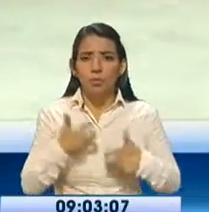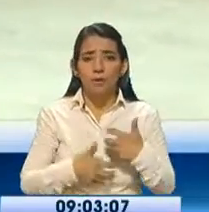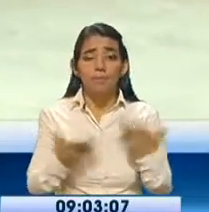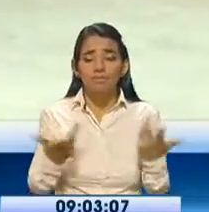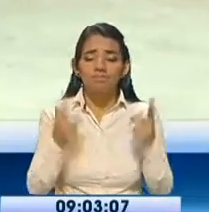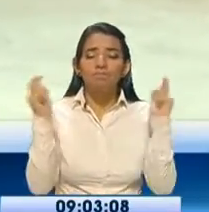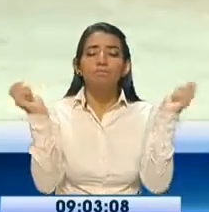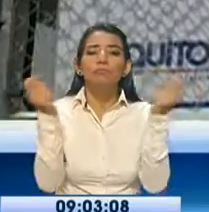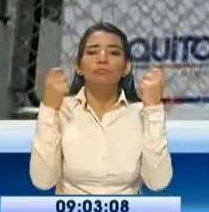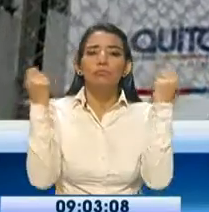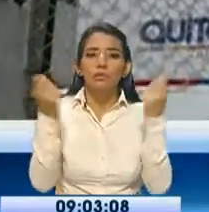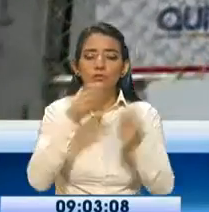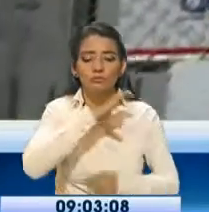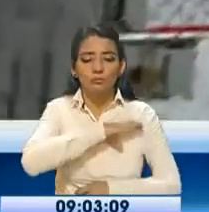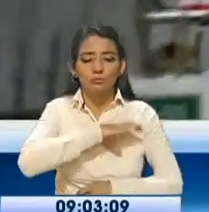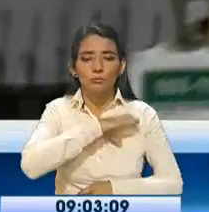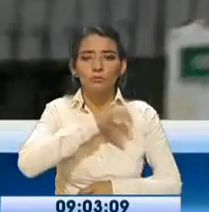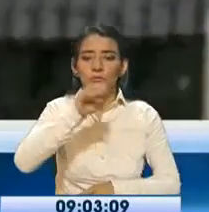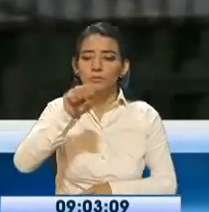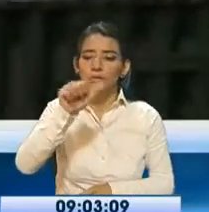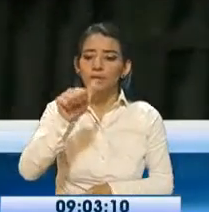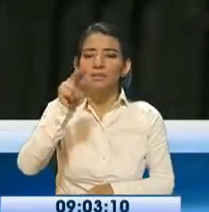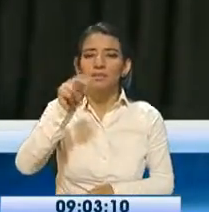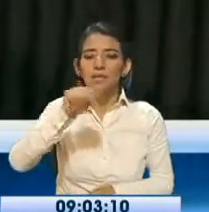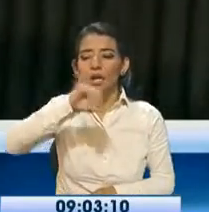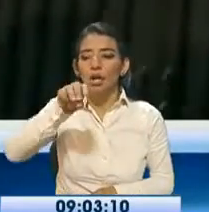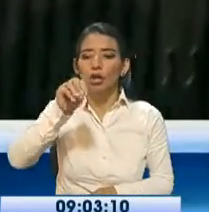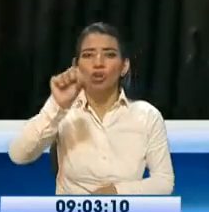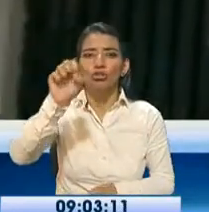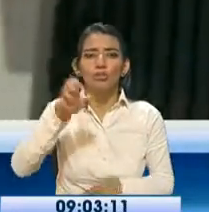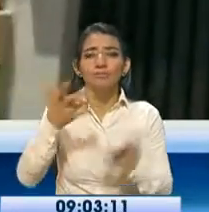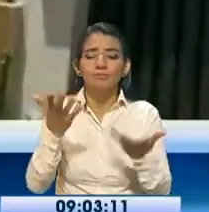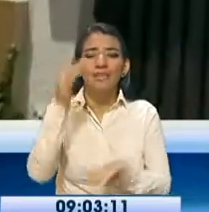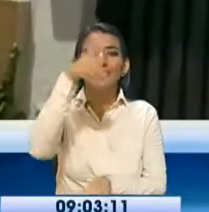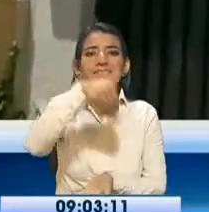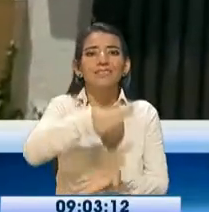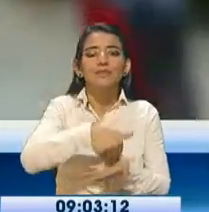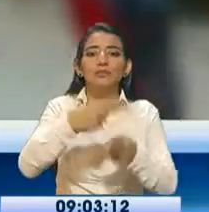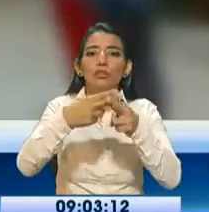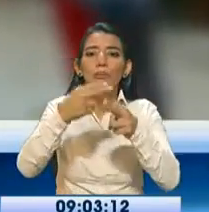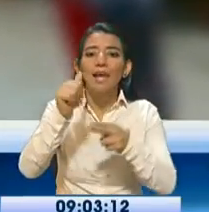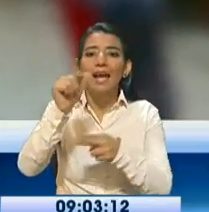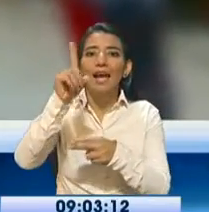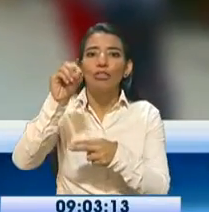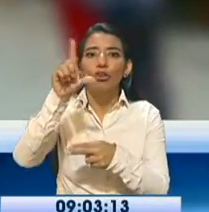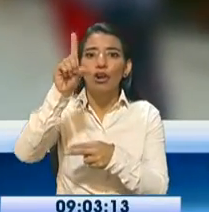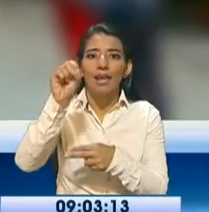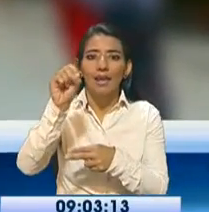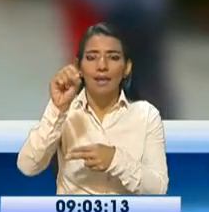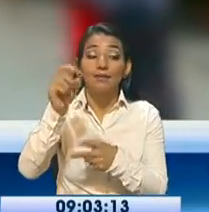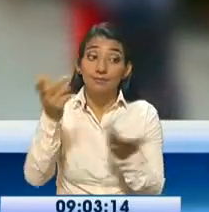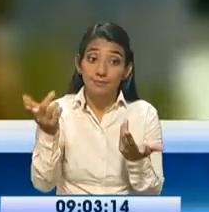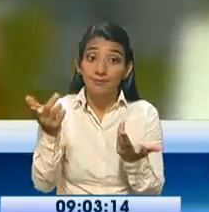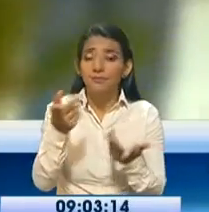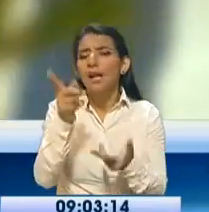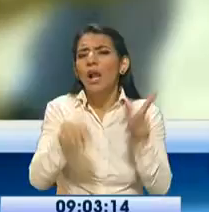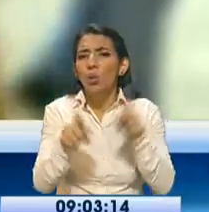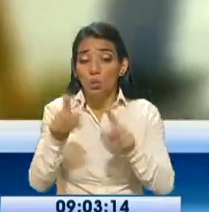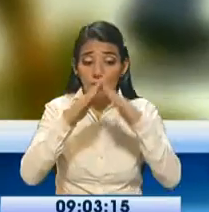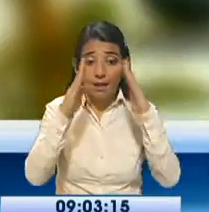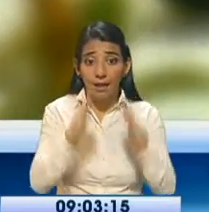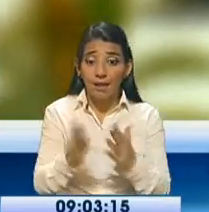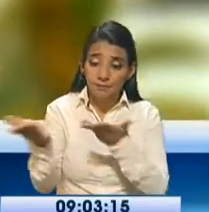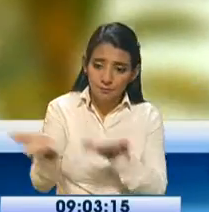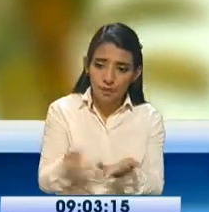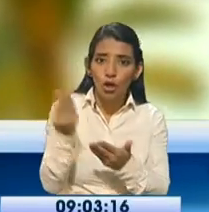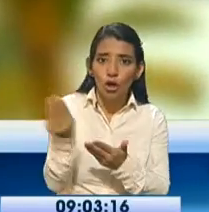el Patronato San José a través del centro Adole Isis. Su función es brindarle a las jóvenes un hogar temporal acompañado de terapias y talleres